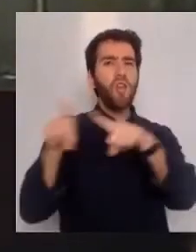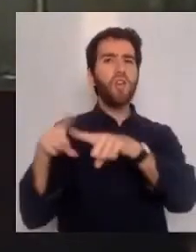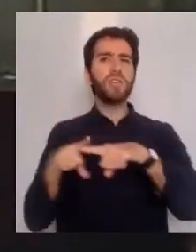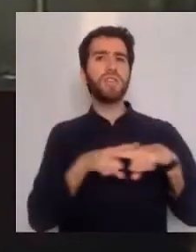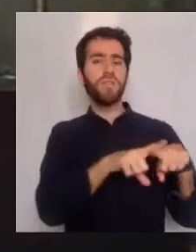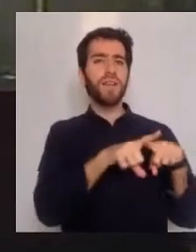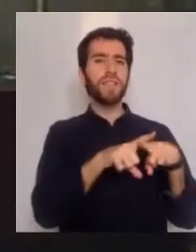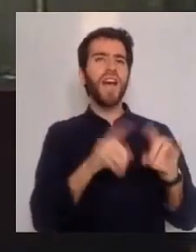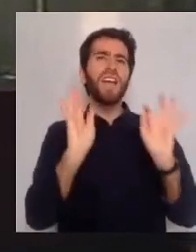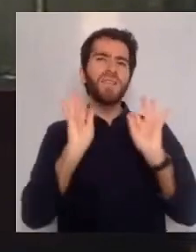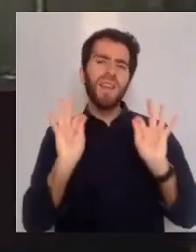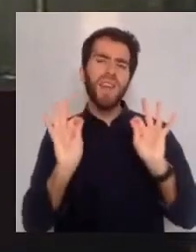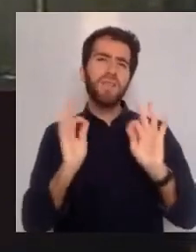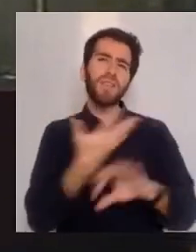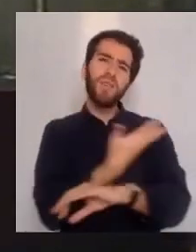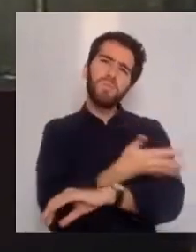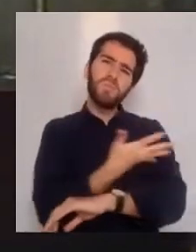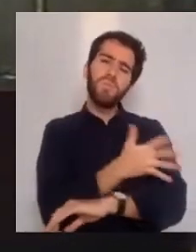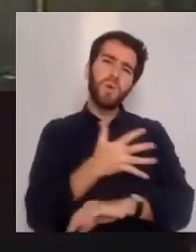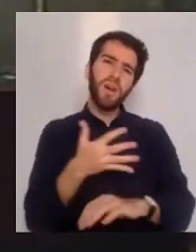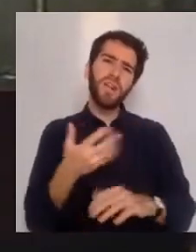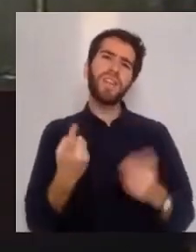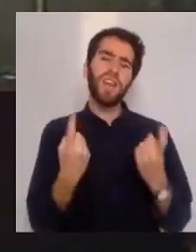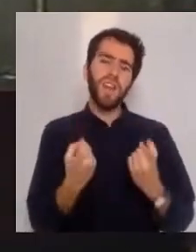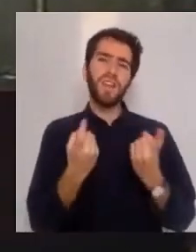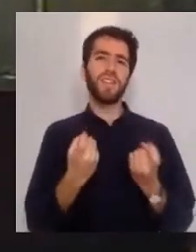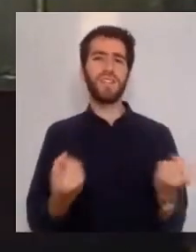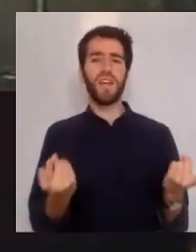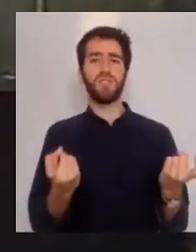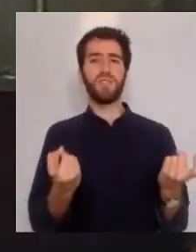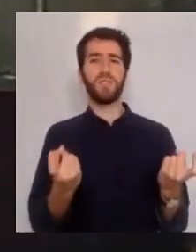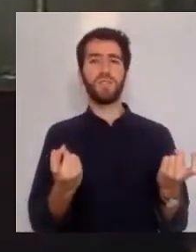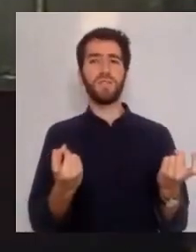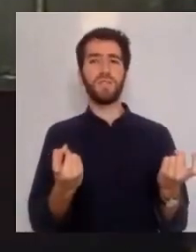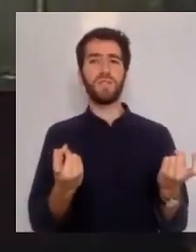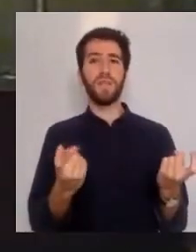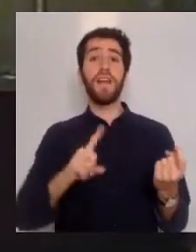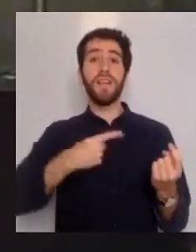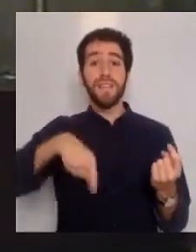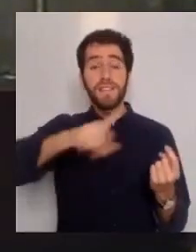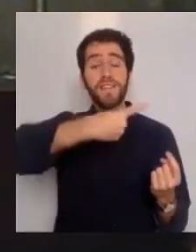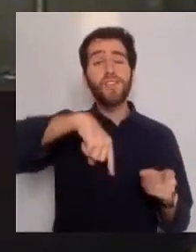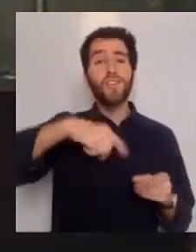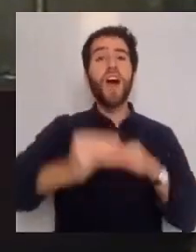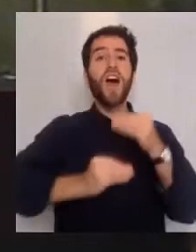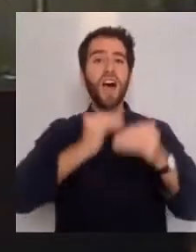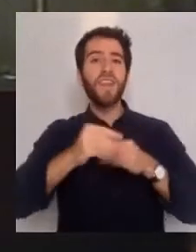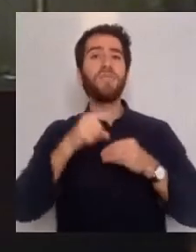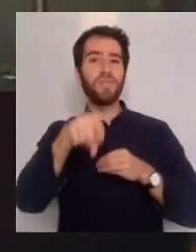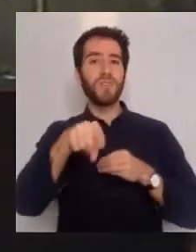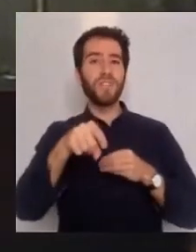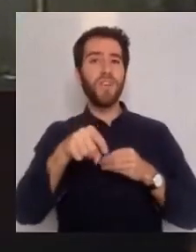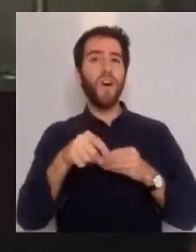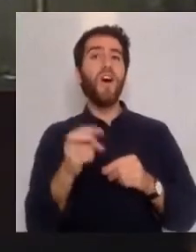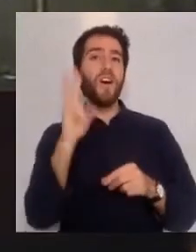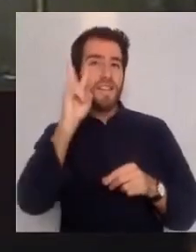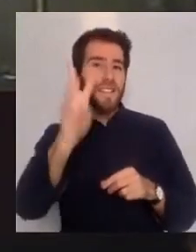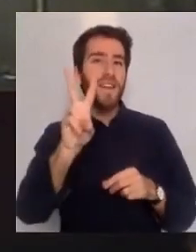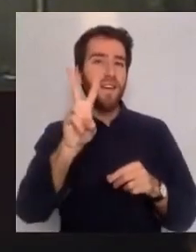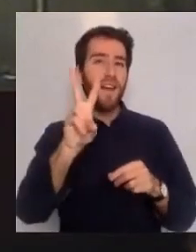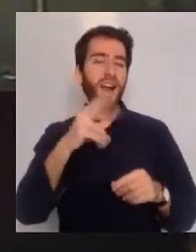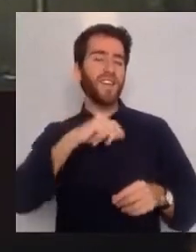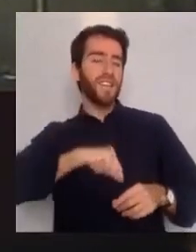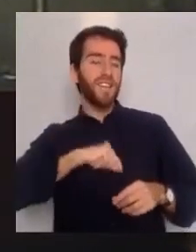pobres y necesitados? Si hacemos eso, se verá, descubriremos, sentiremos la presencia